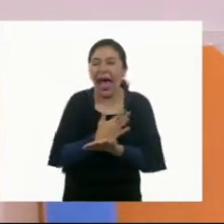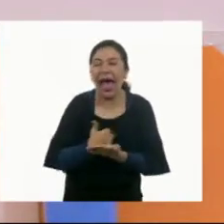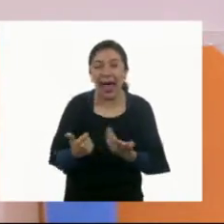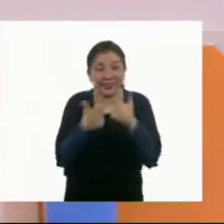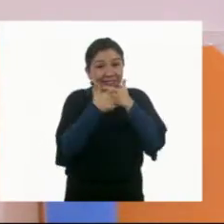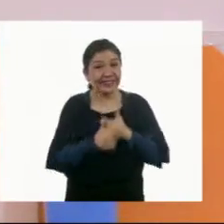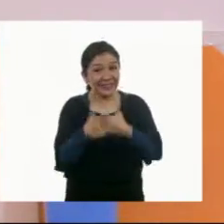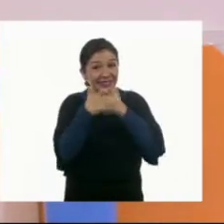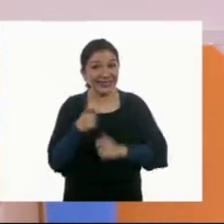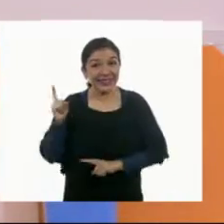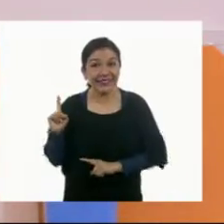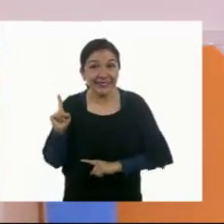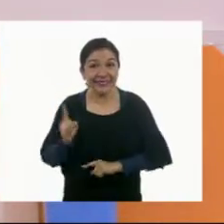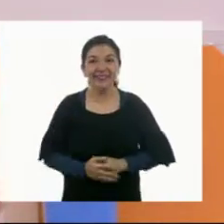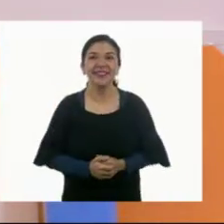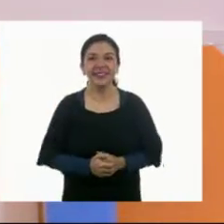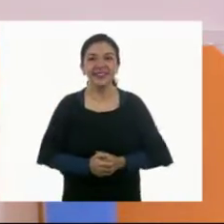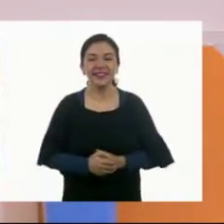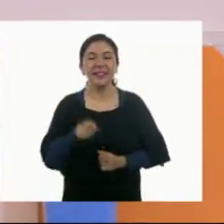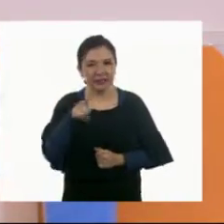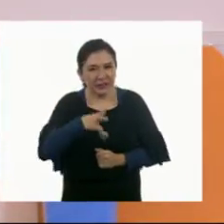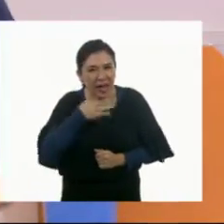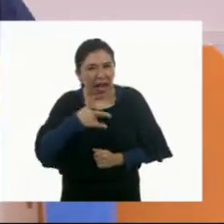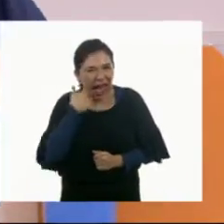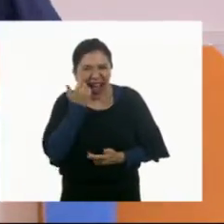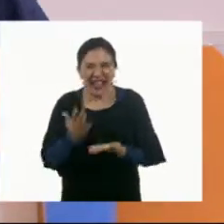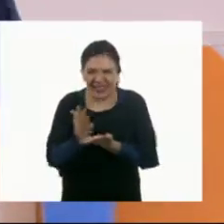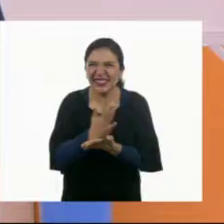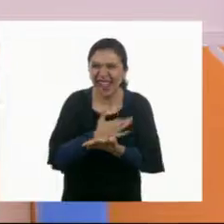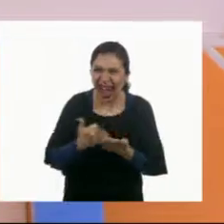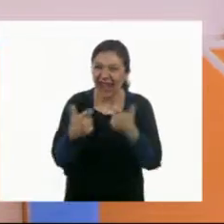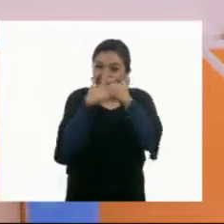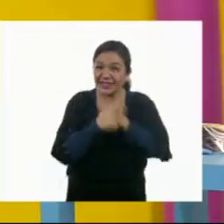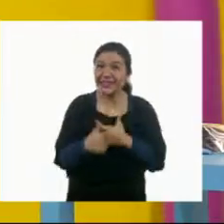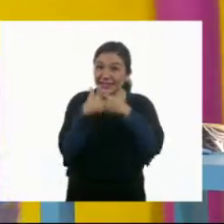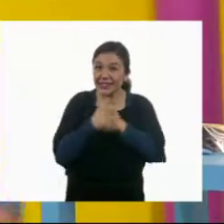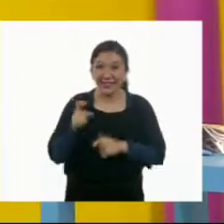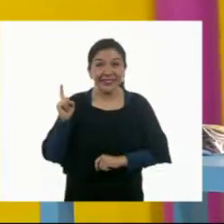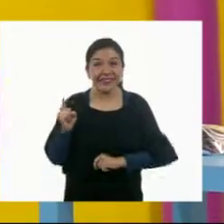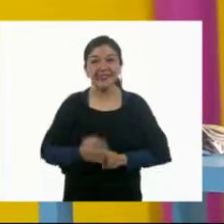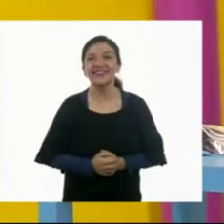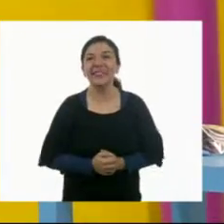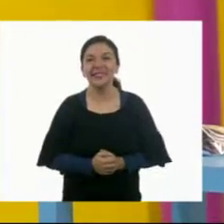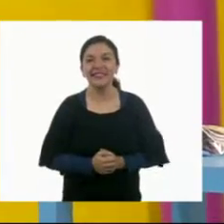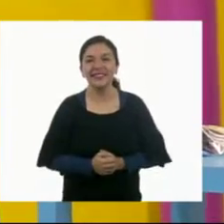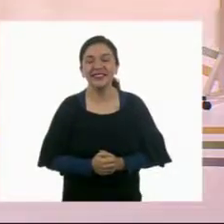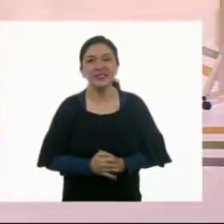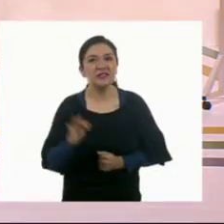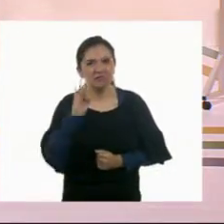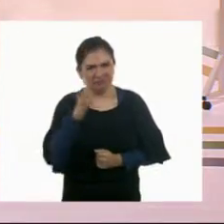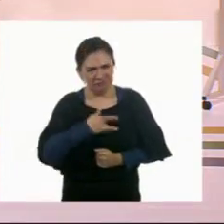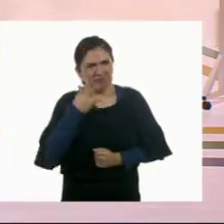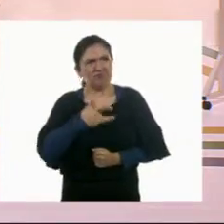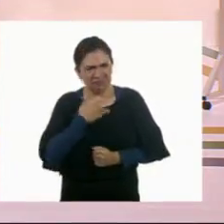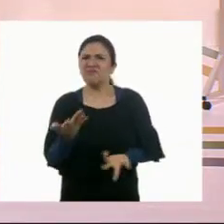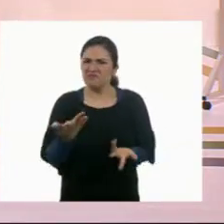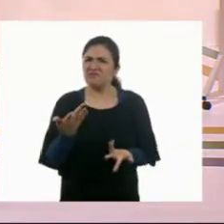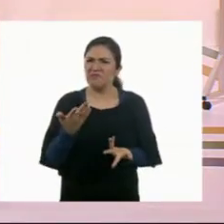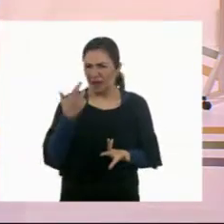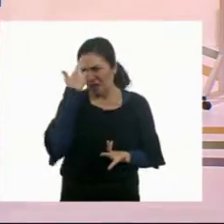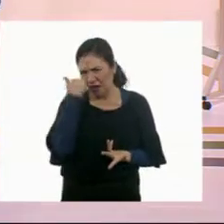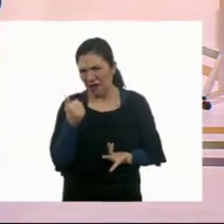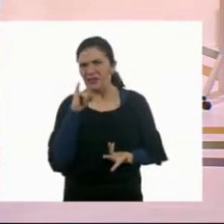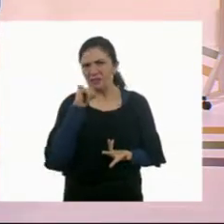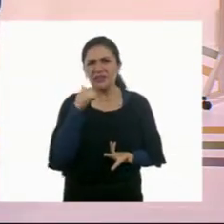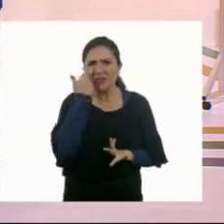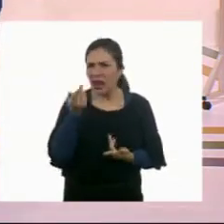muchas ganas de reír. Si tú tienes muchas ganas de reír, si tú tienes la razón y